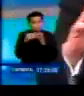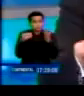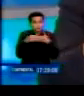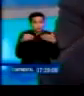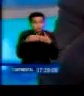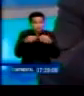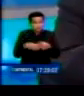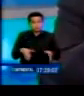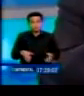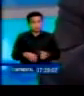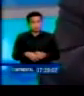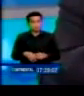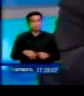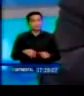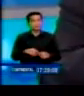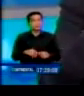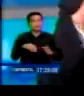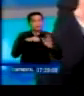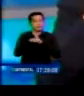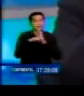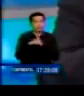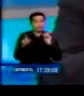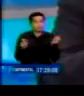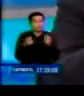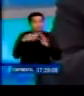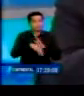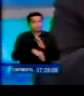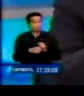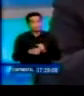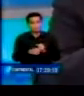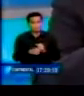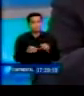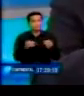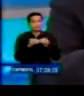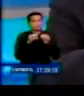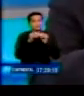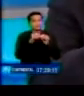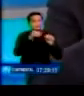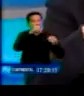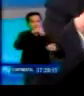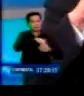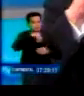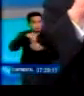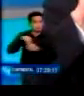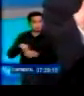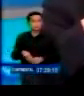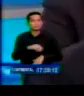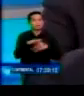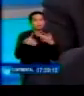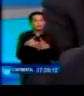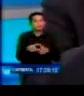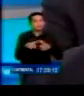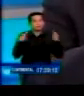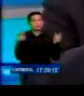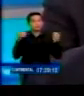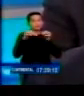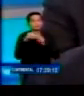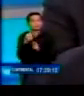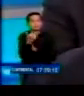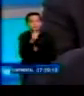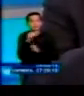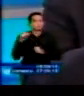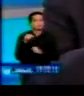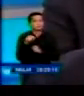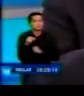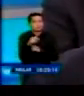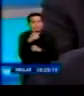de la dolarización, no hay feriado bancario en consecuencia, se han incrementado los depósitos en 1.9, la cartera ha crecido en 10